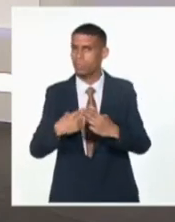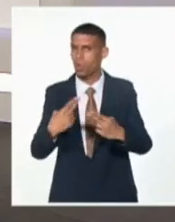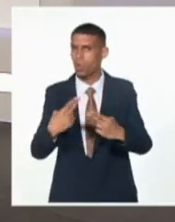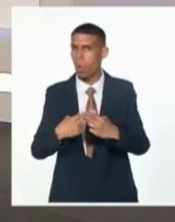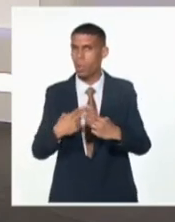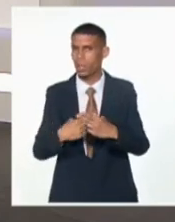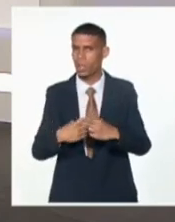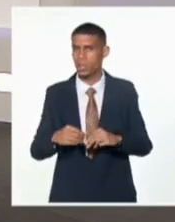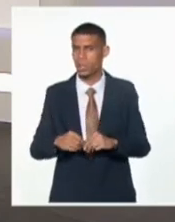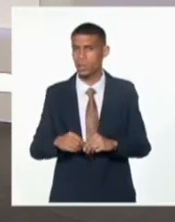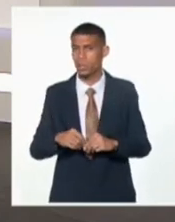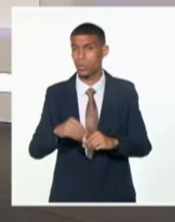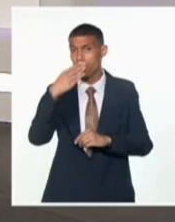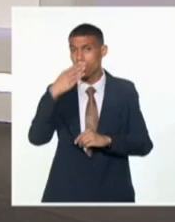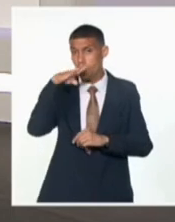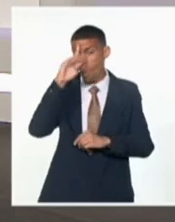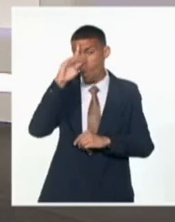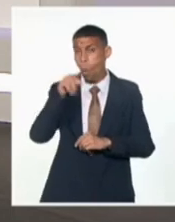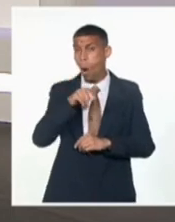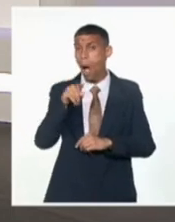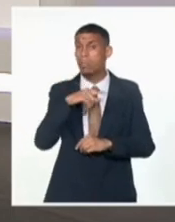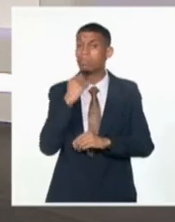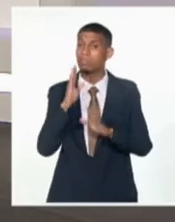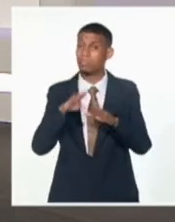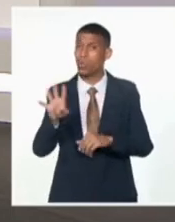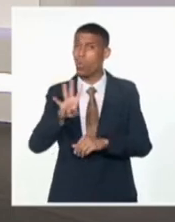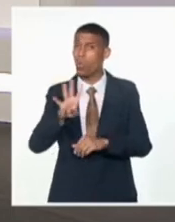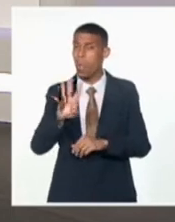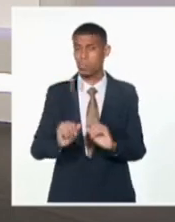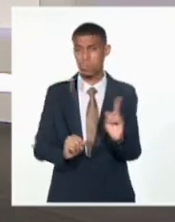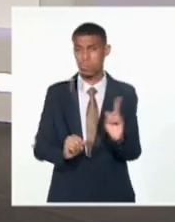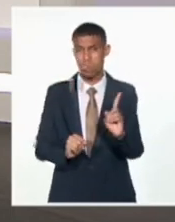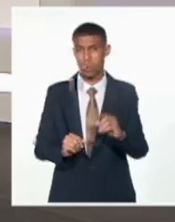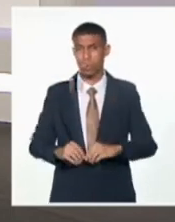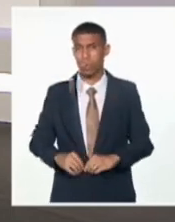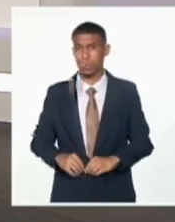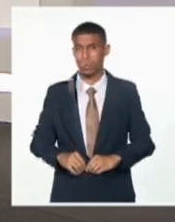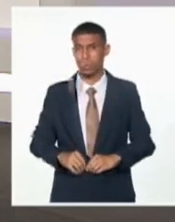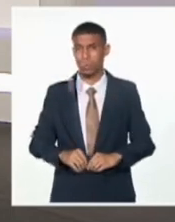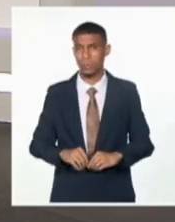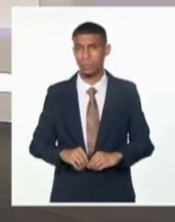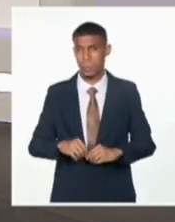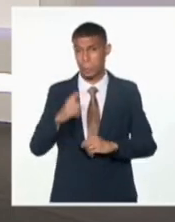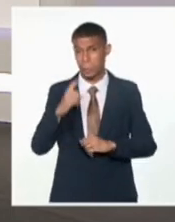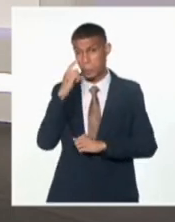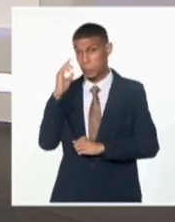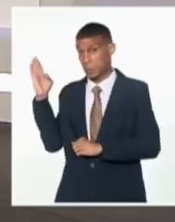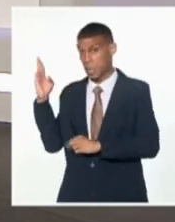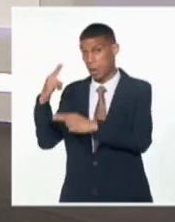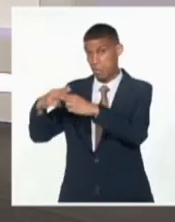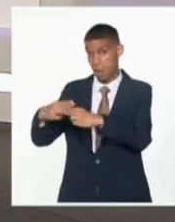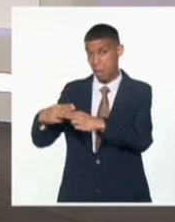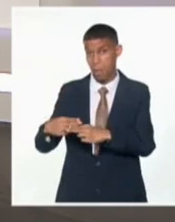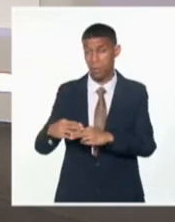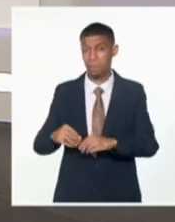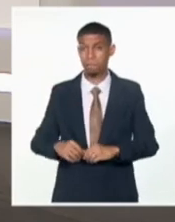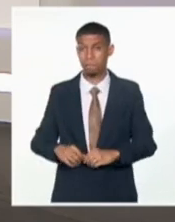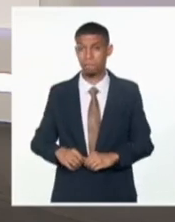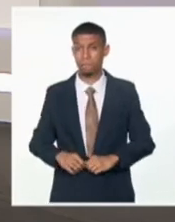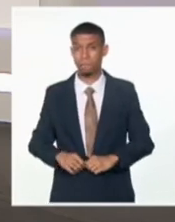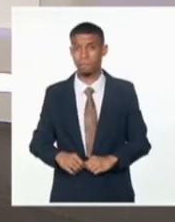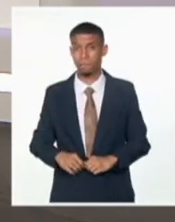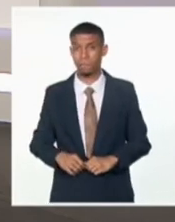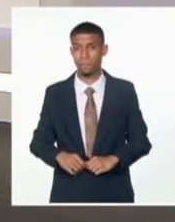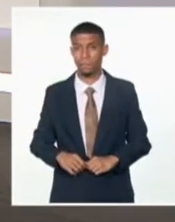goleada 4-1. Junior Hoylet en el 21, Jonathan Osorio en el 27, Hayden Nelson en el 47 y Liam Miller en